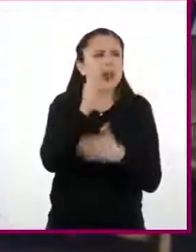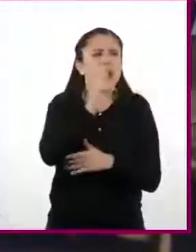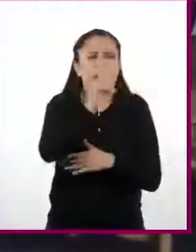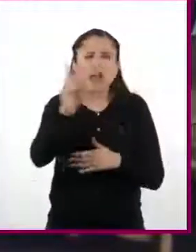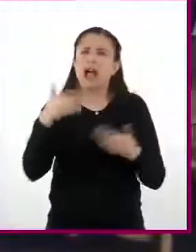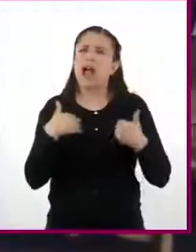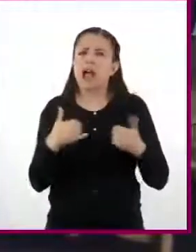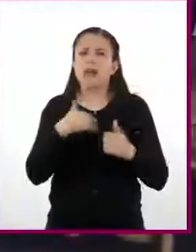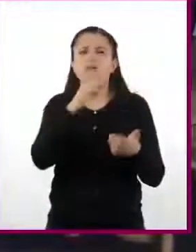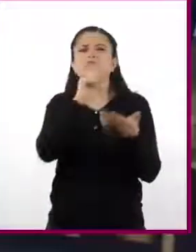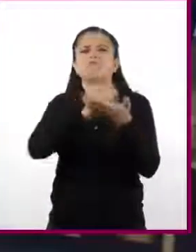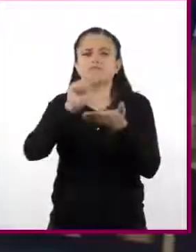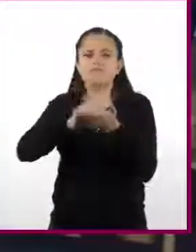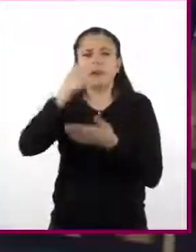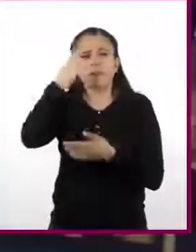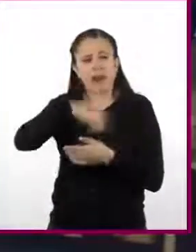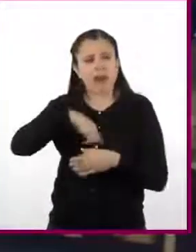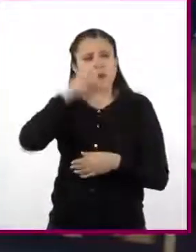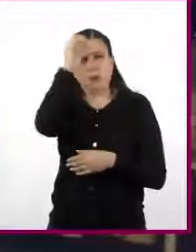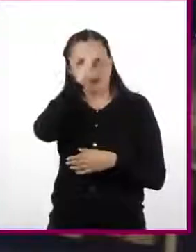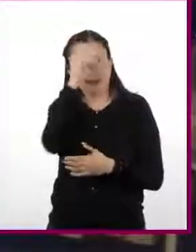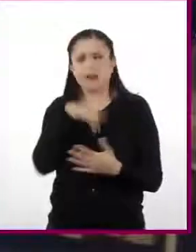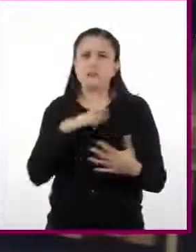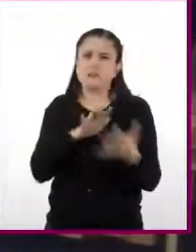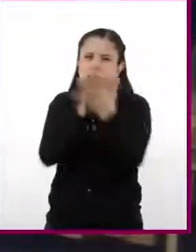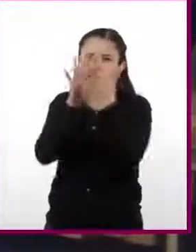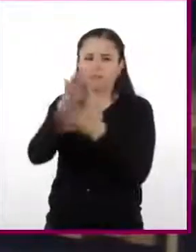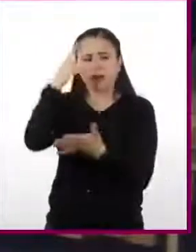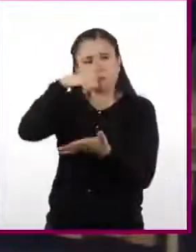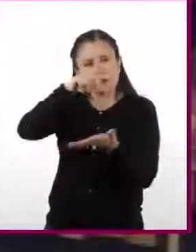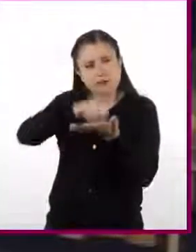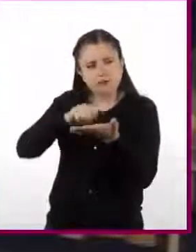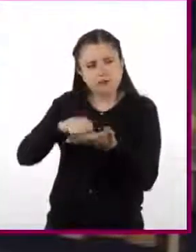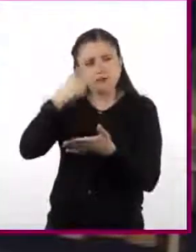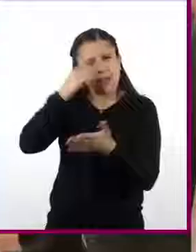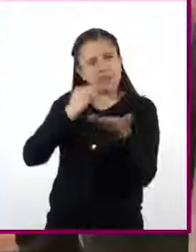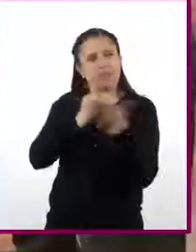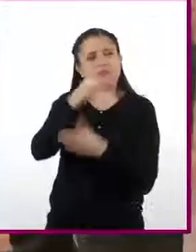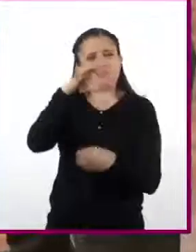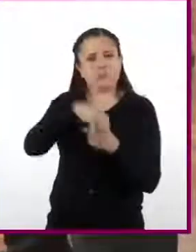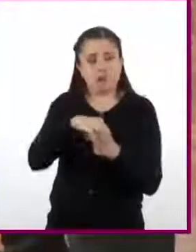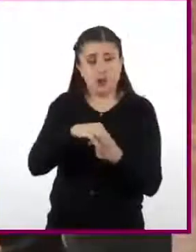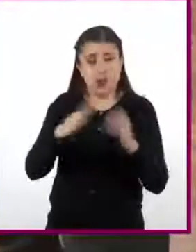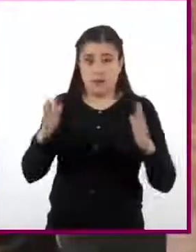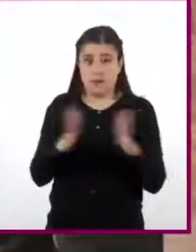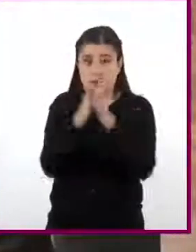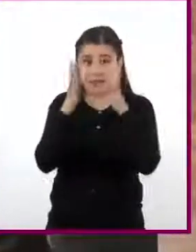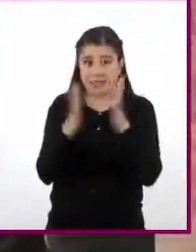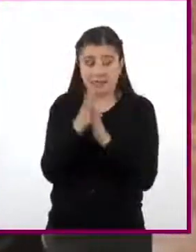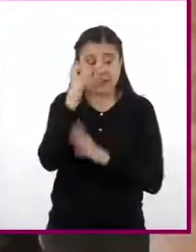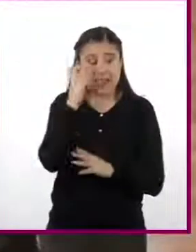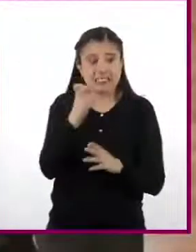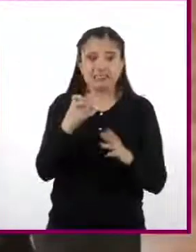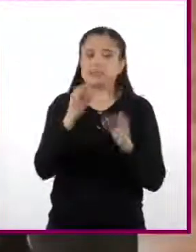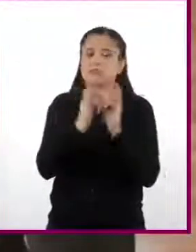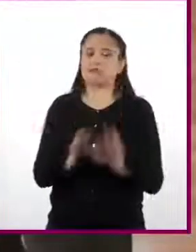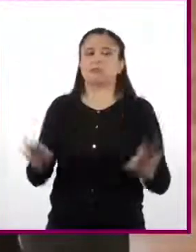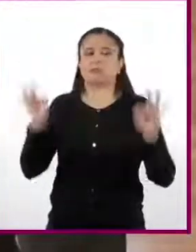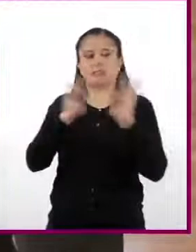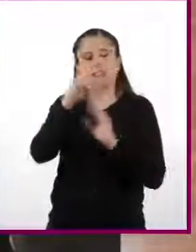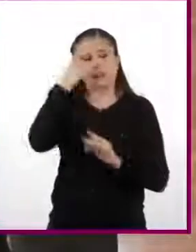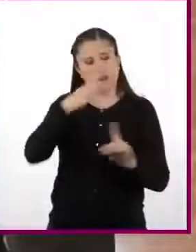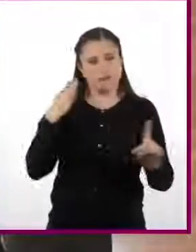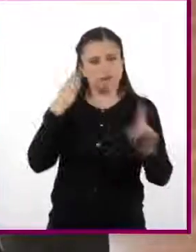nuestro derecho a opinar y participar en asuntos que involucran a toda una comunidad. La participación es el principio central de la